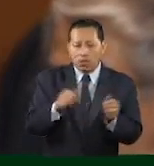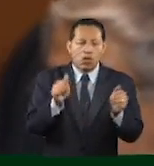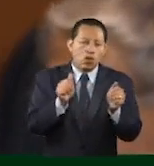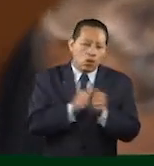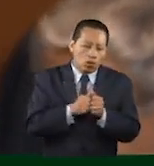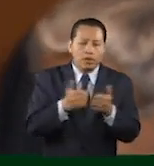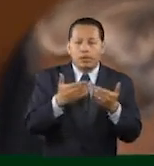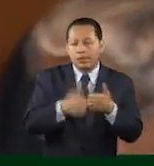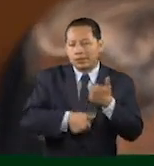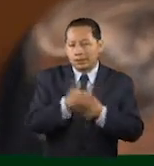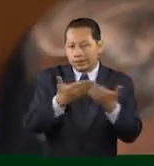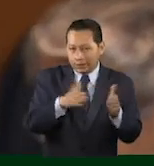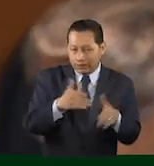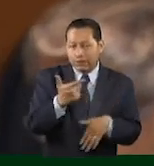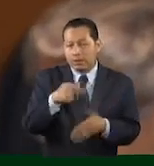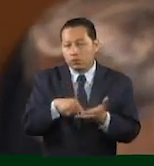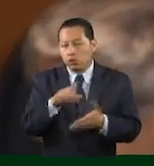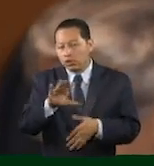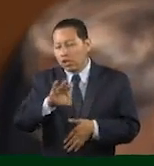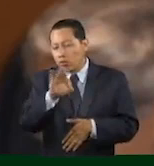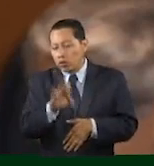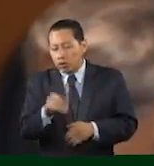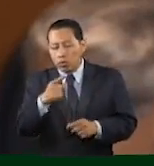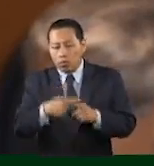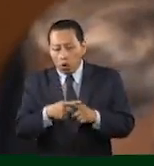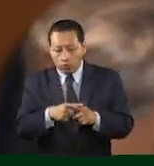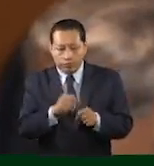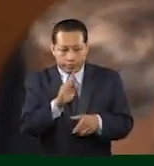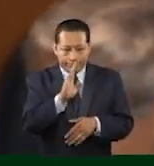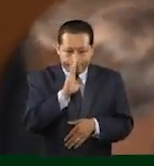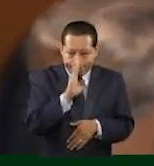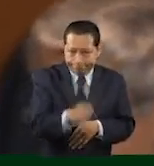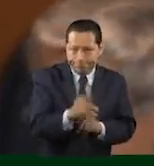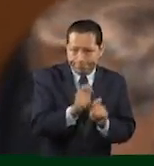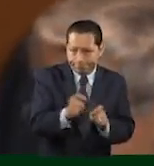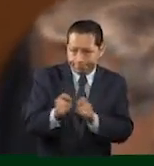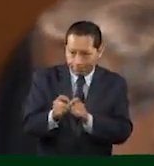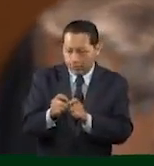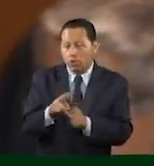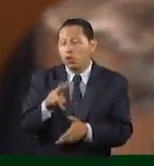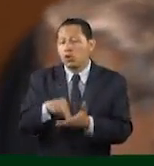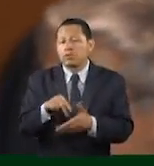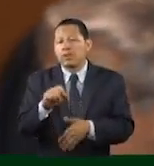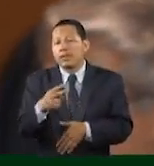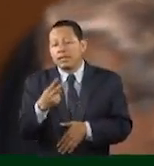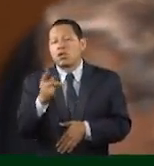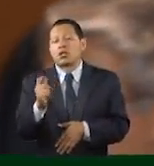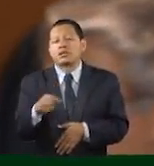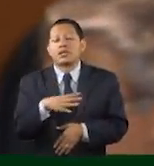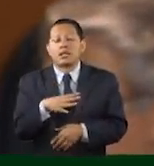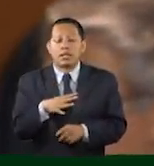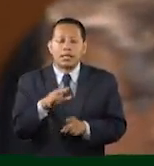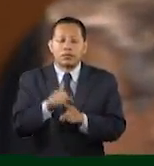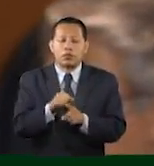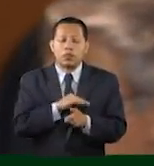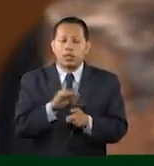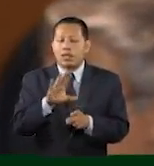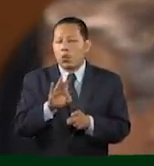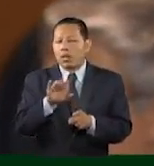pública, el 7.5% por adjudicación directa. En 2022, se alcanzó